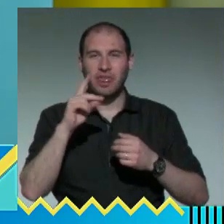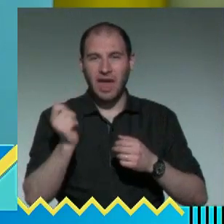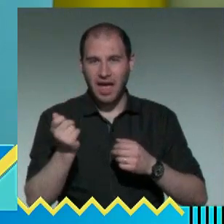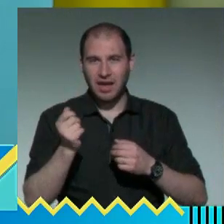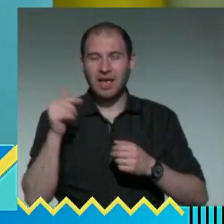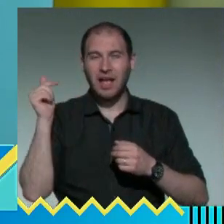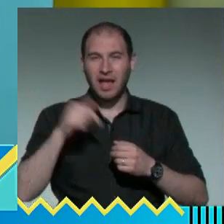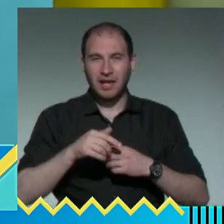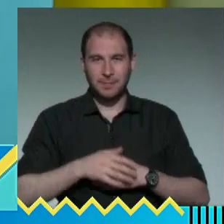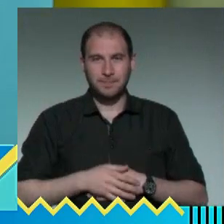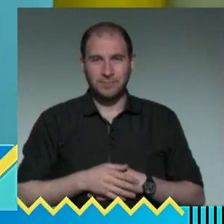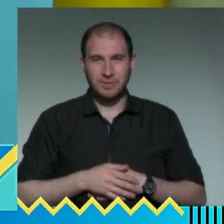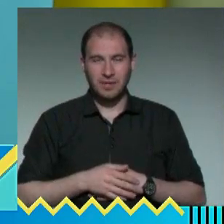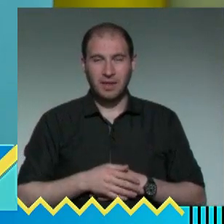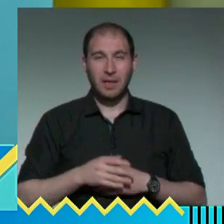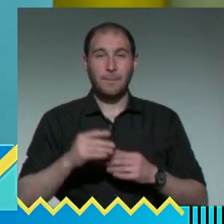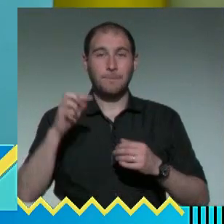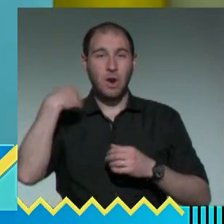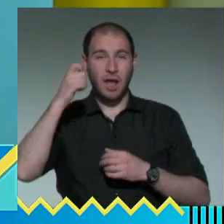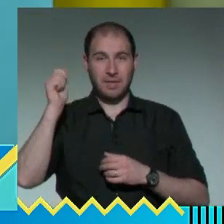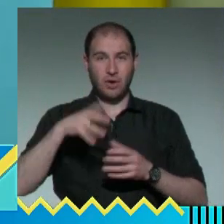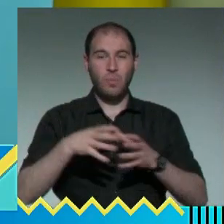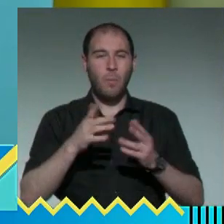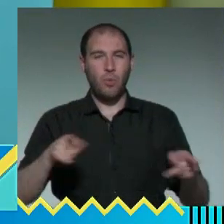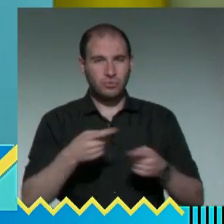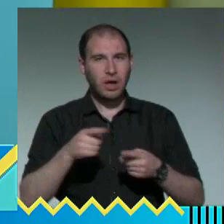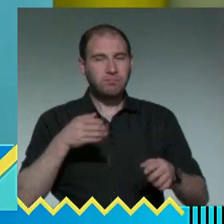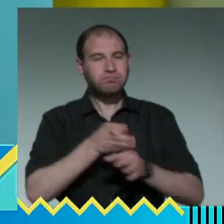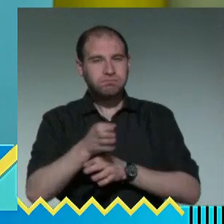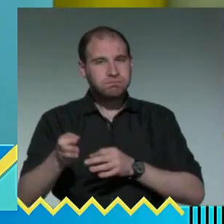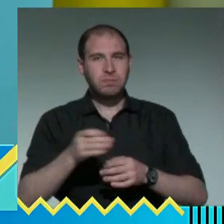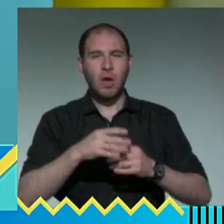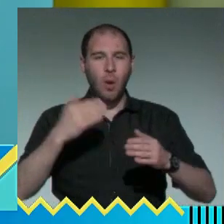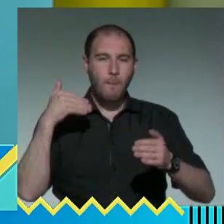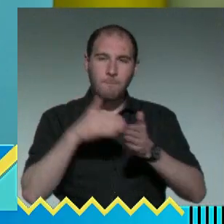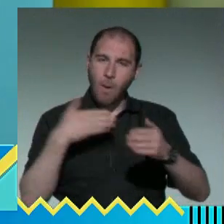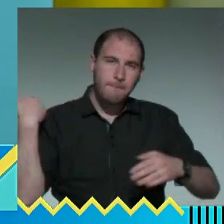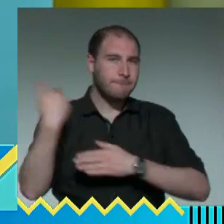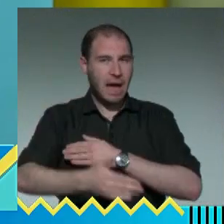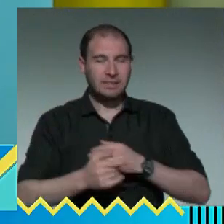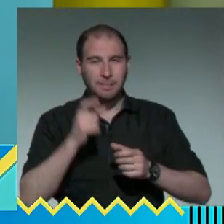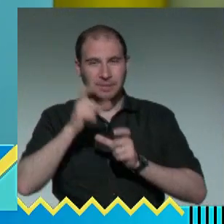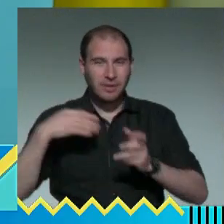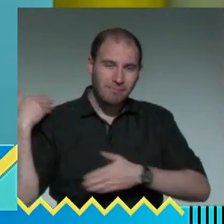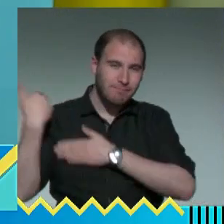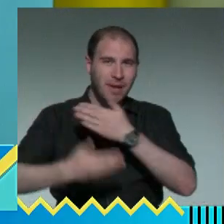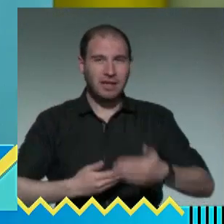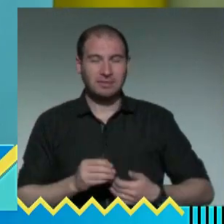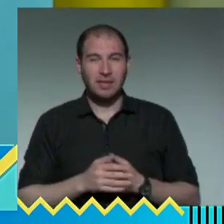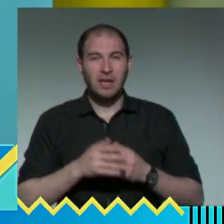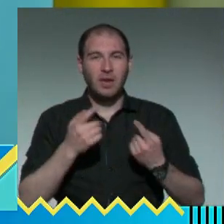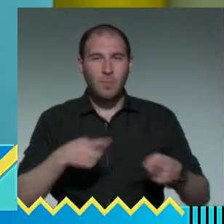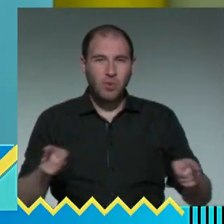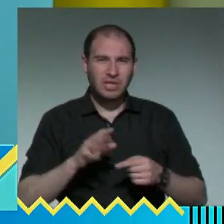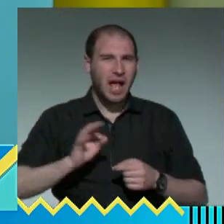vamos a dedicar este programa a esa banda influyente que traspasó fronteras, que traspasó generaciones, que tiene un sonido de